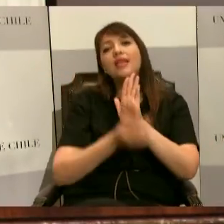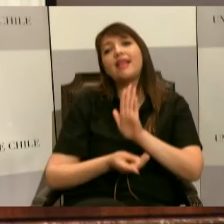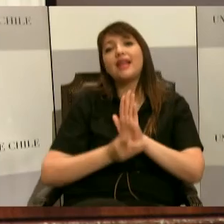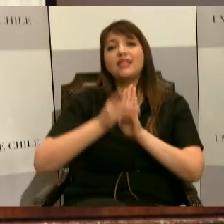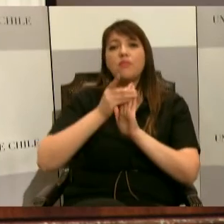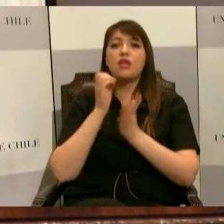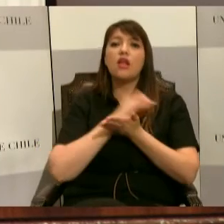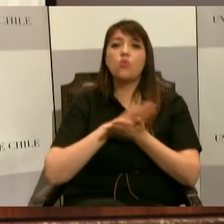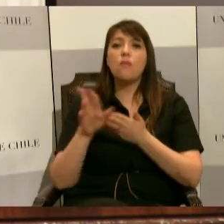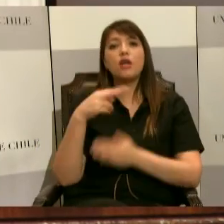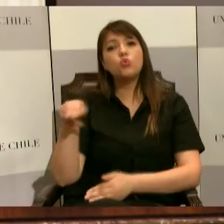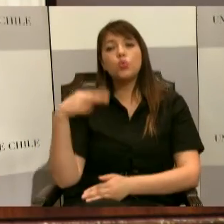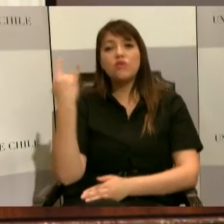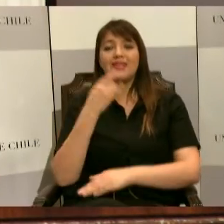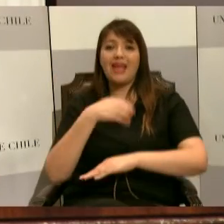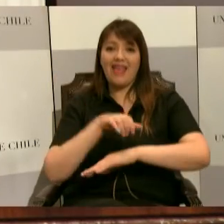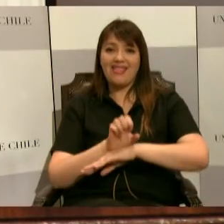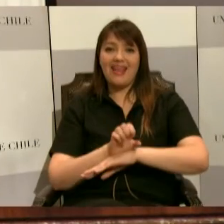gratuidad para sus propias universidades estatales.